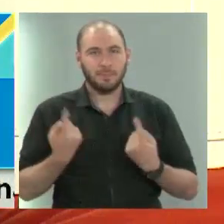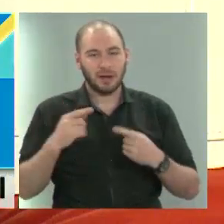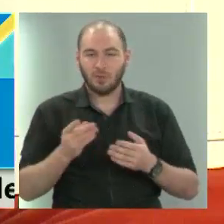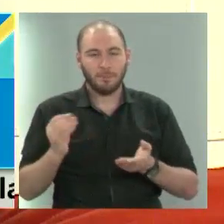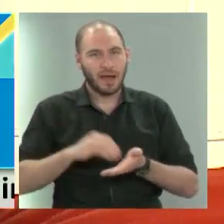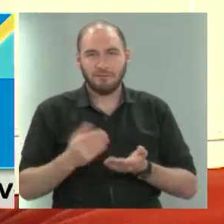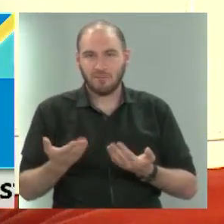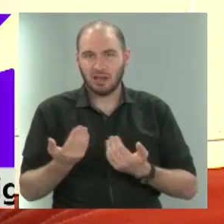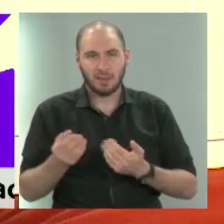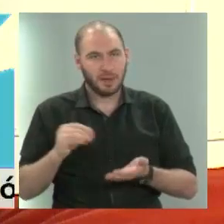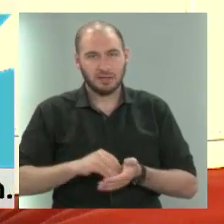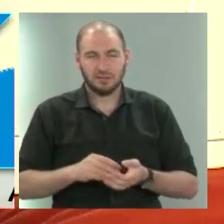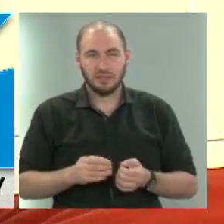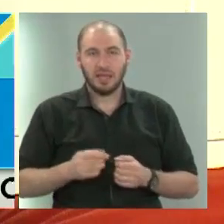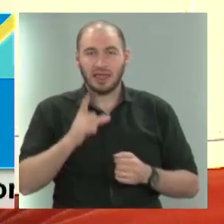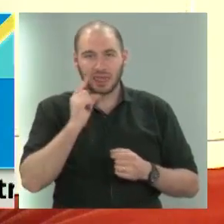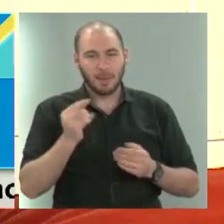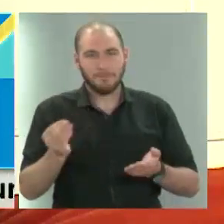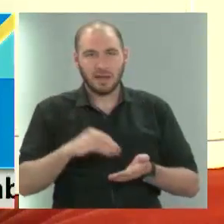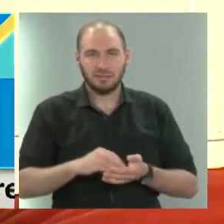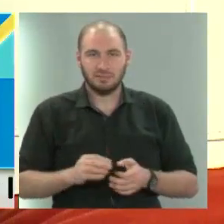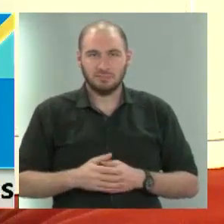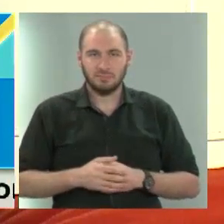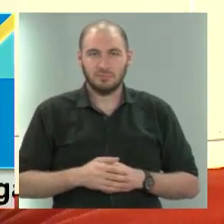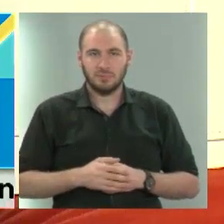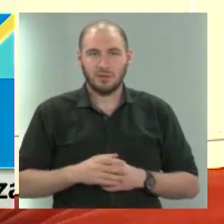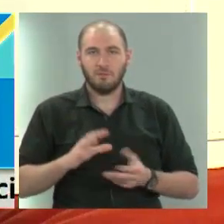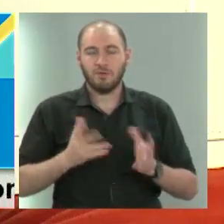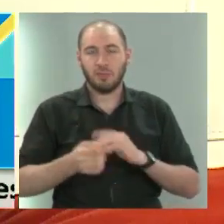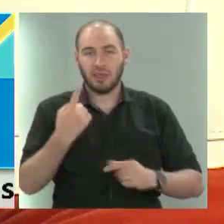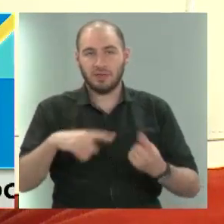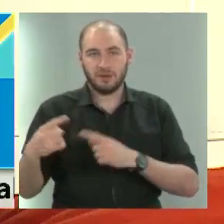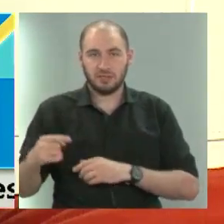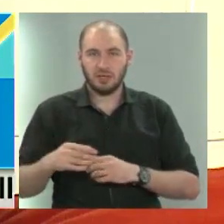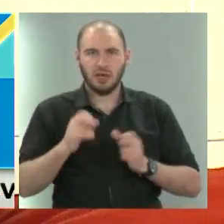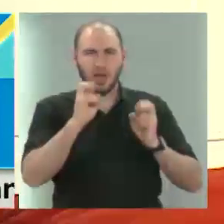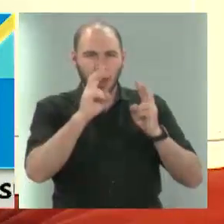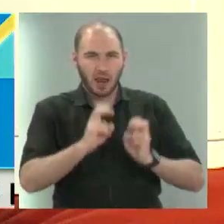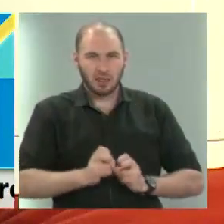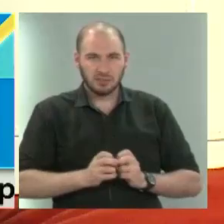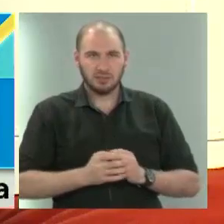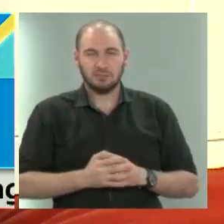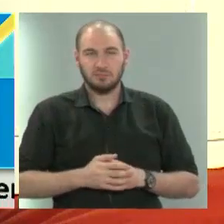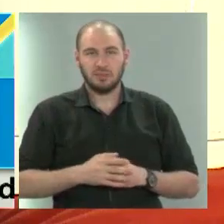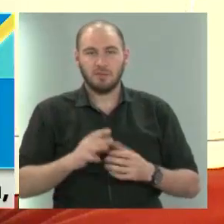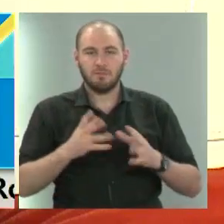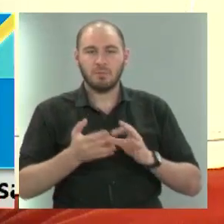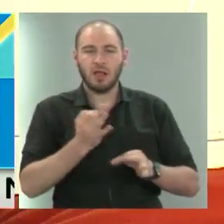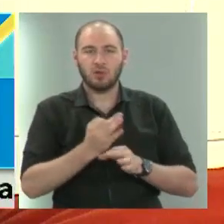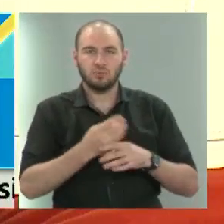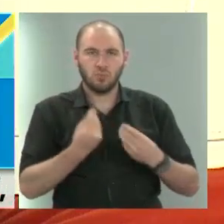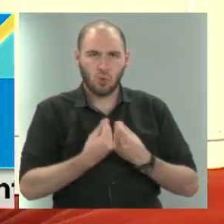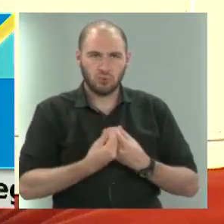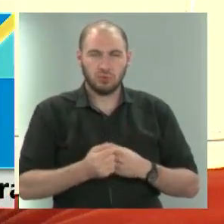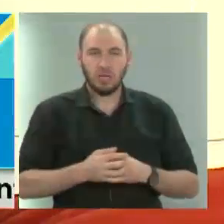suficiente, ¿no? El tema de los días. Hay distintos sistemas. Cuando uno analiza la mayoría de los sistemas educativos,